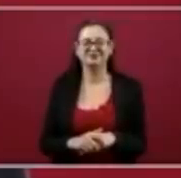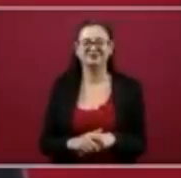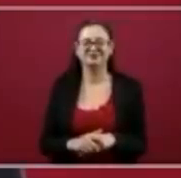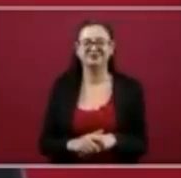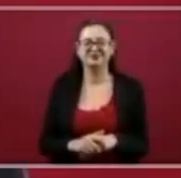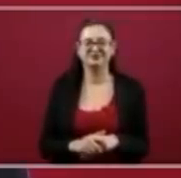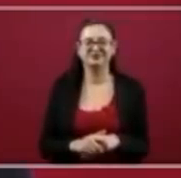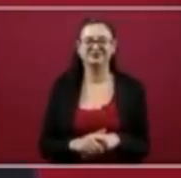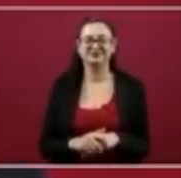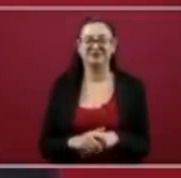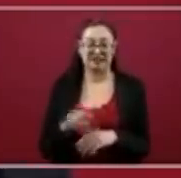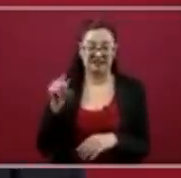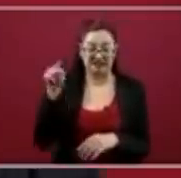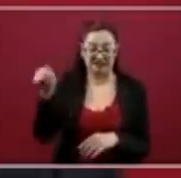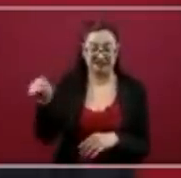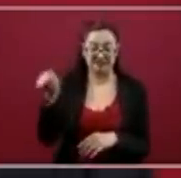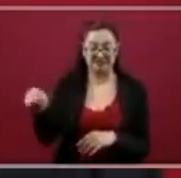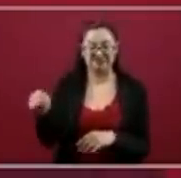en Mazatlán,